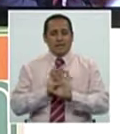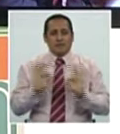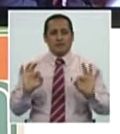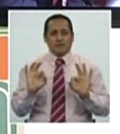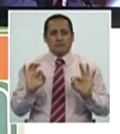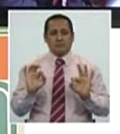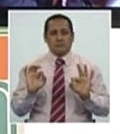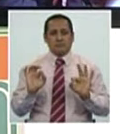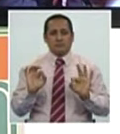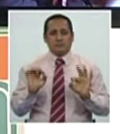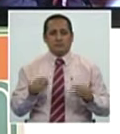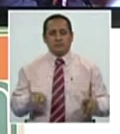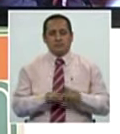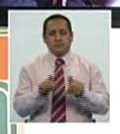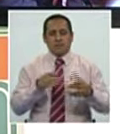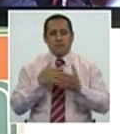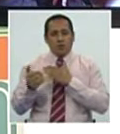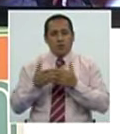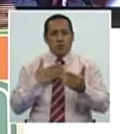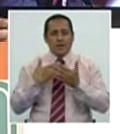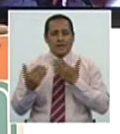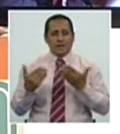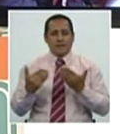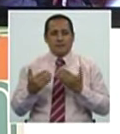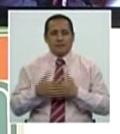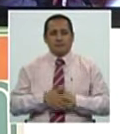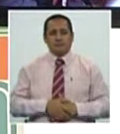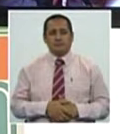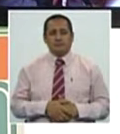más, ¿no? Uh-huh. Y cualquier